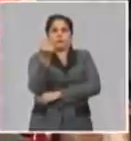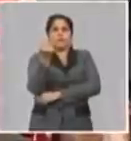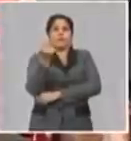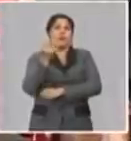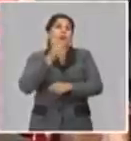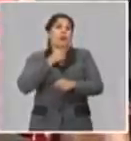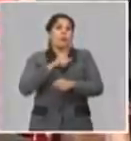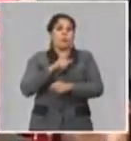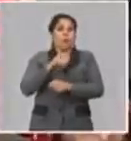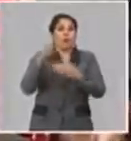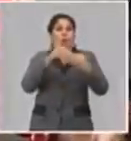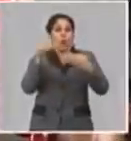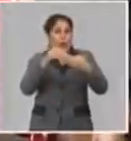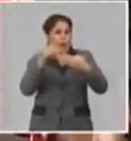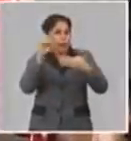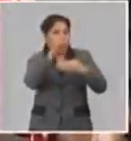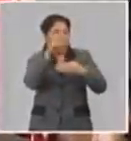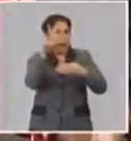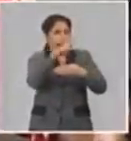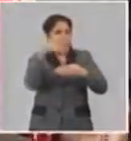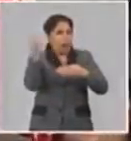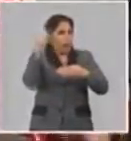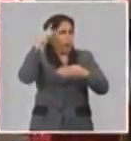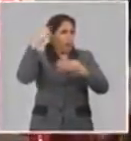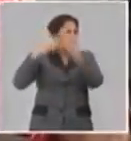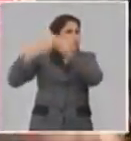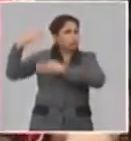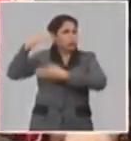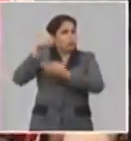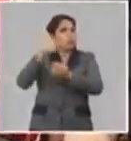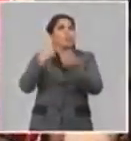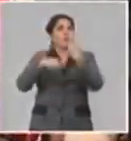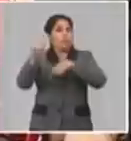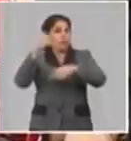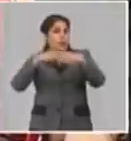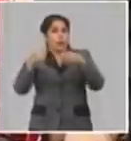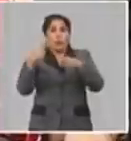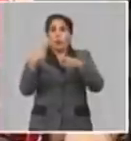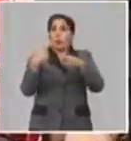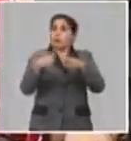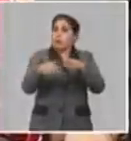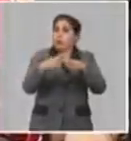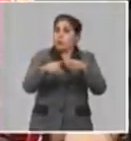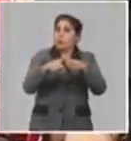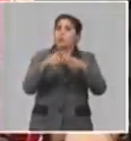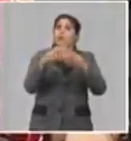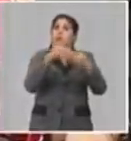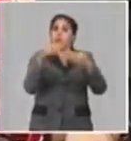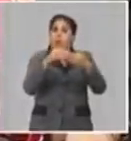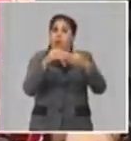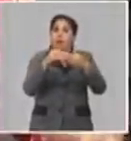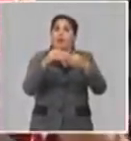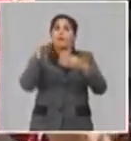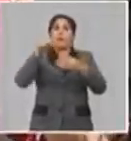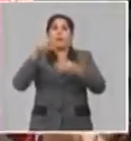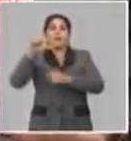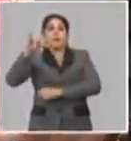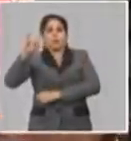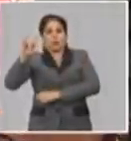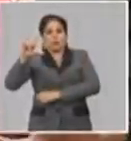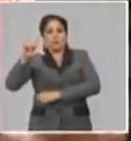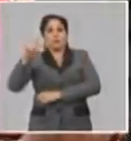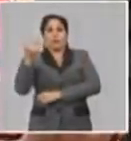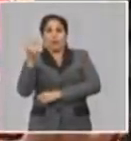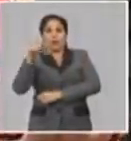Pasamos de los dólares y euros que estuvimos comercializando, vendiendo los productos con estas monedas, a CUC. Y ahora estamos